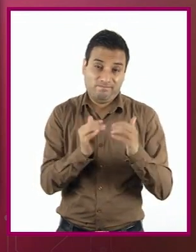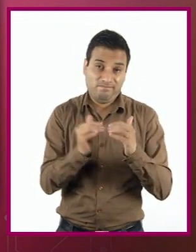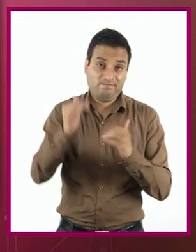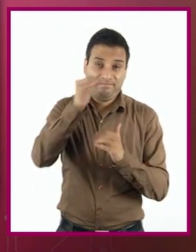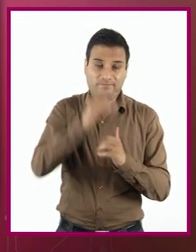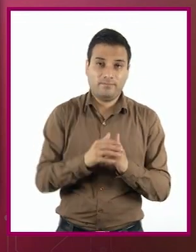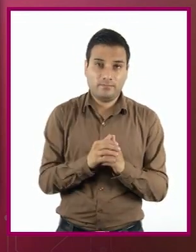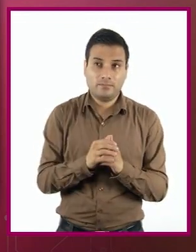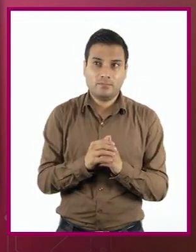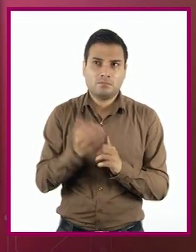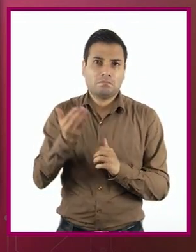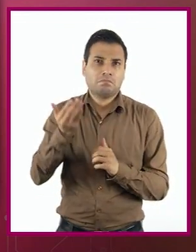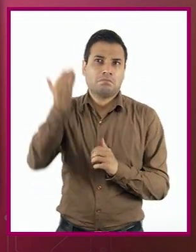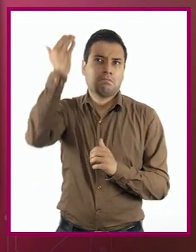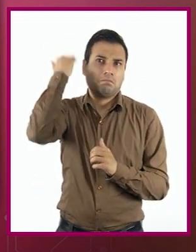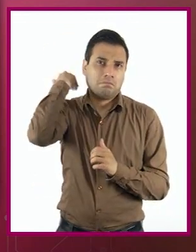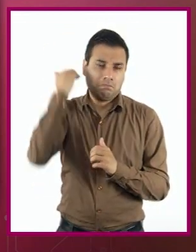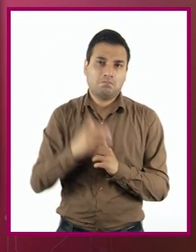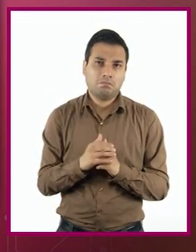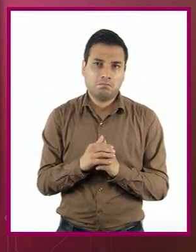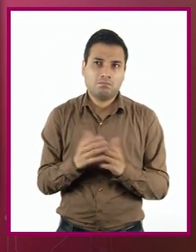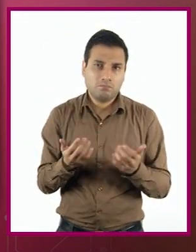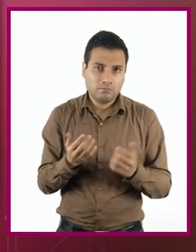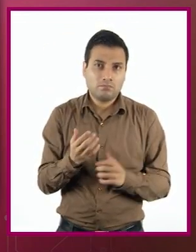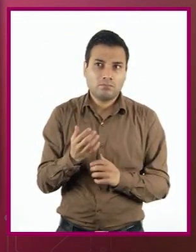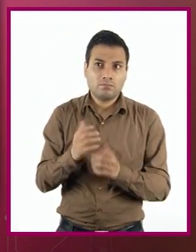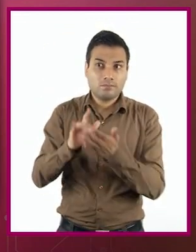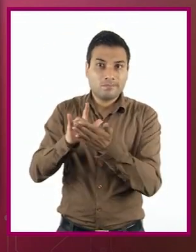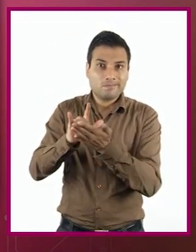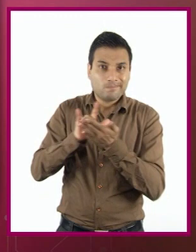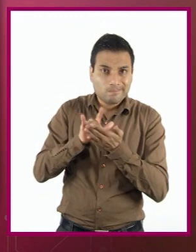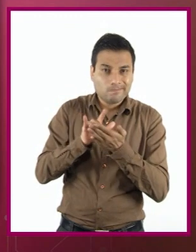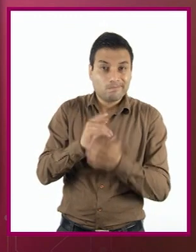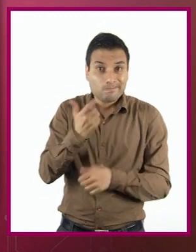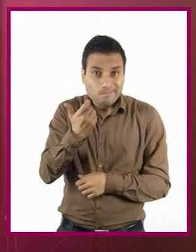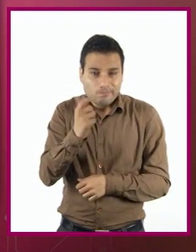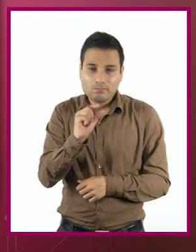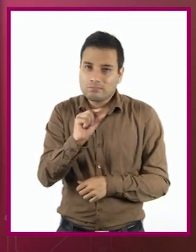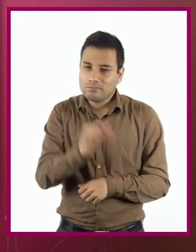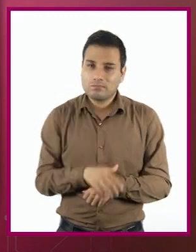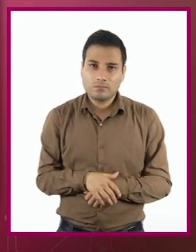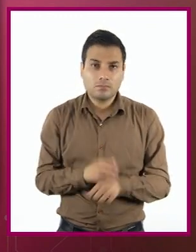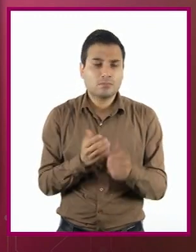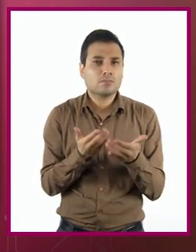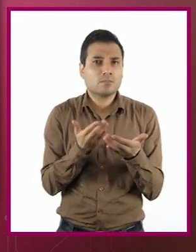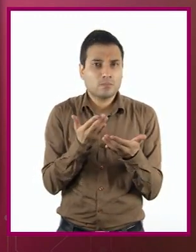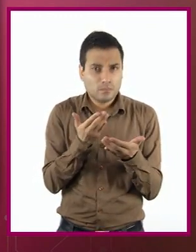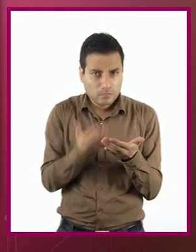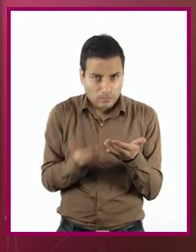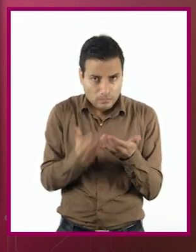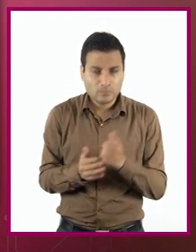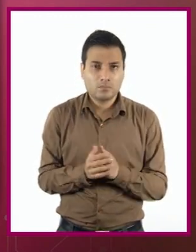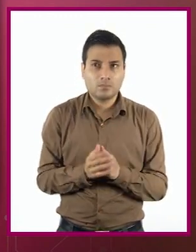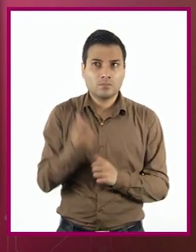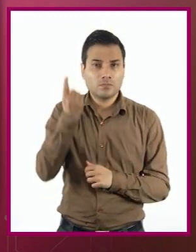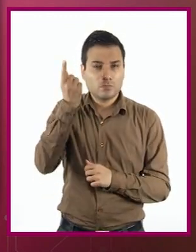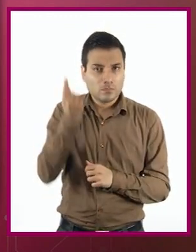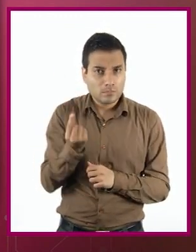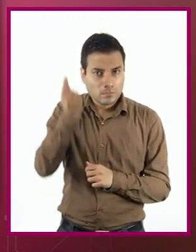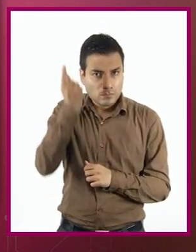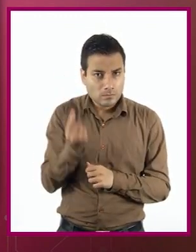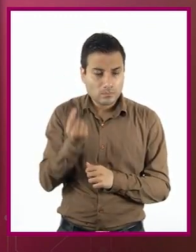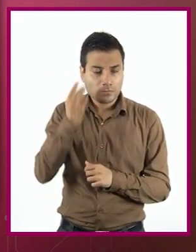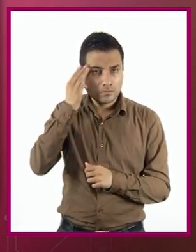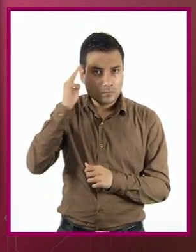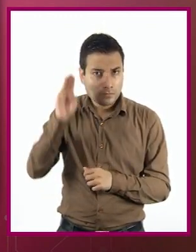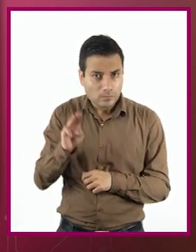aquel entonces, pues el apoyo financiero era muy pobre. En la actualidad, incluso una beca de maestría